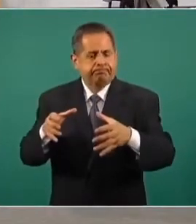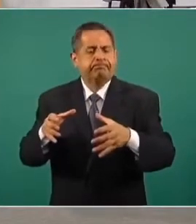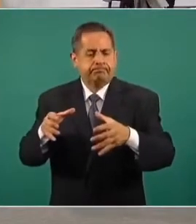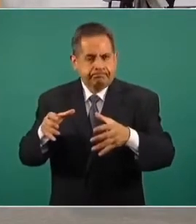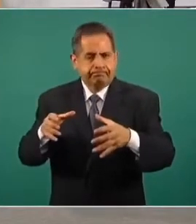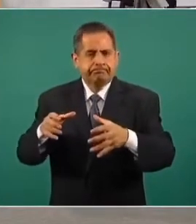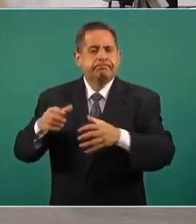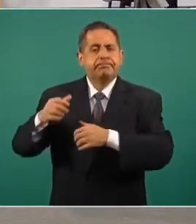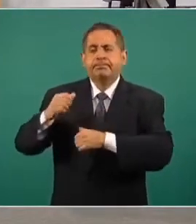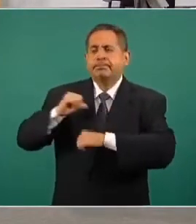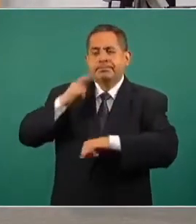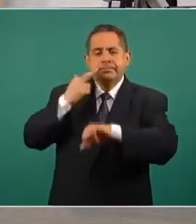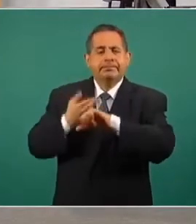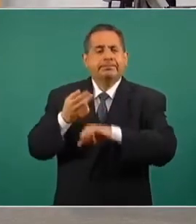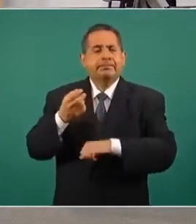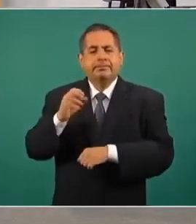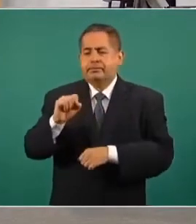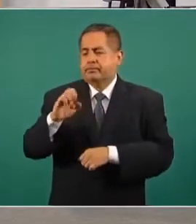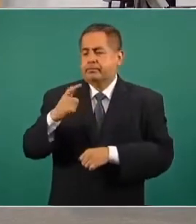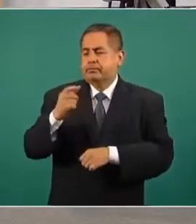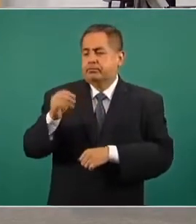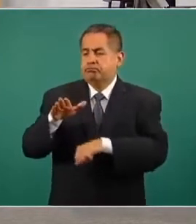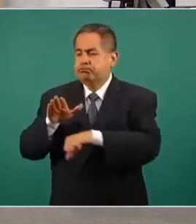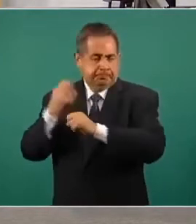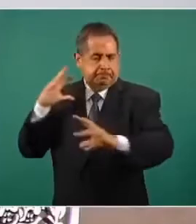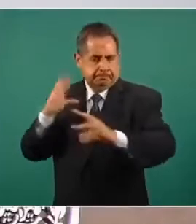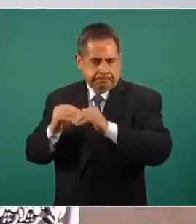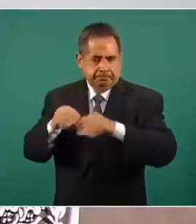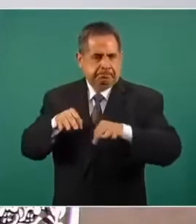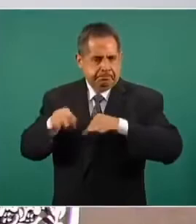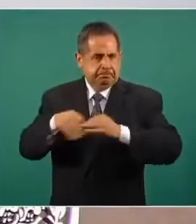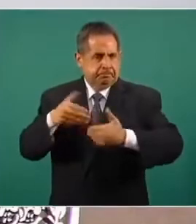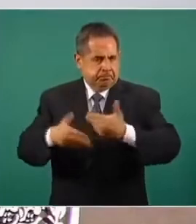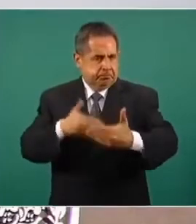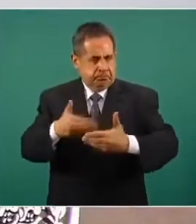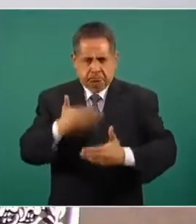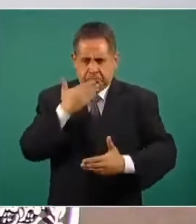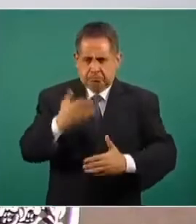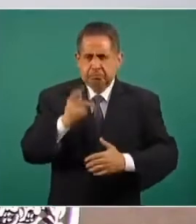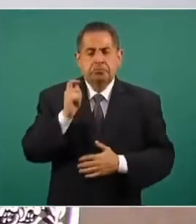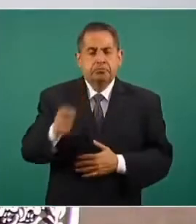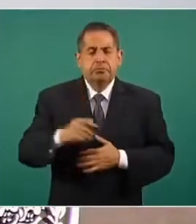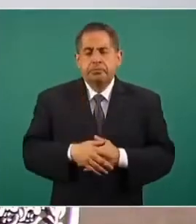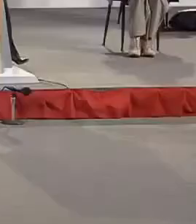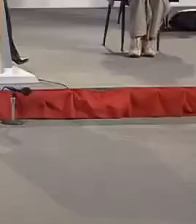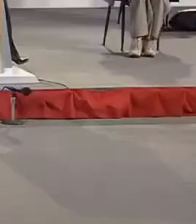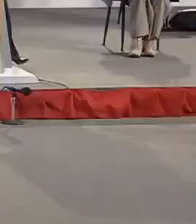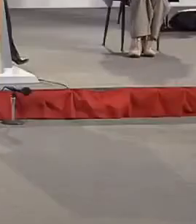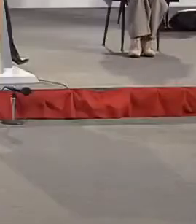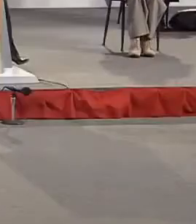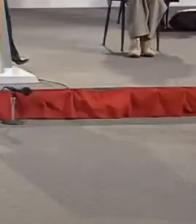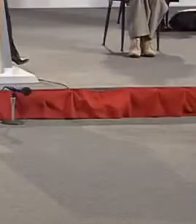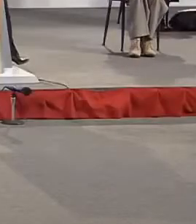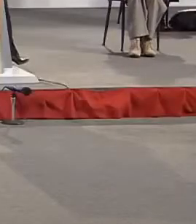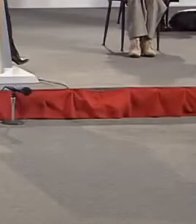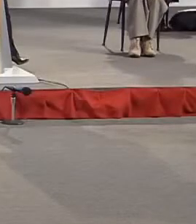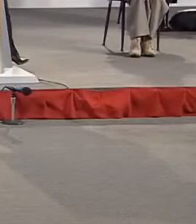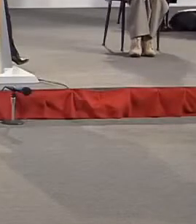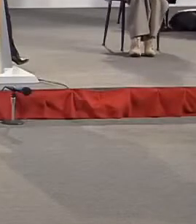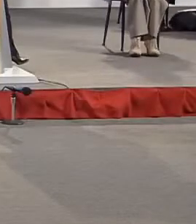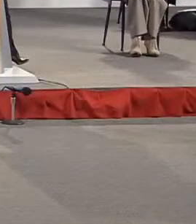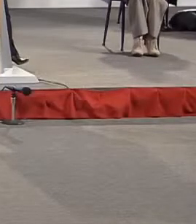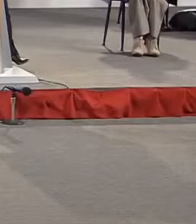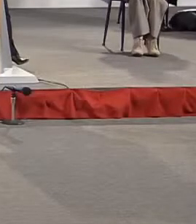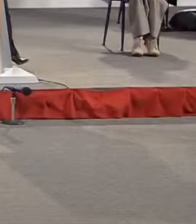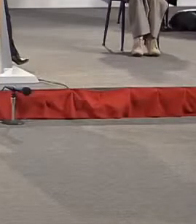ejecutiva del Grupo Interinstitucional de la Estrategia contra las Violencias, Alicia Leal Puerta, expuso los modelos de erradicación